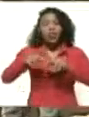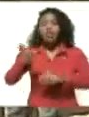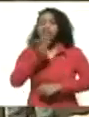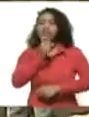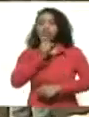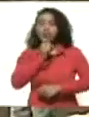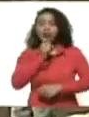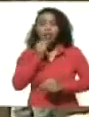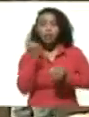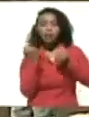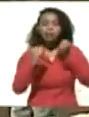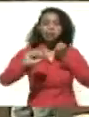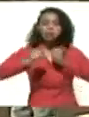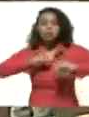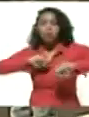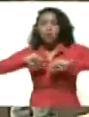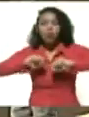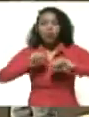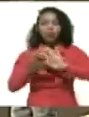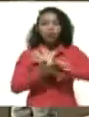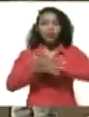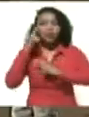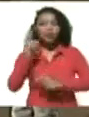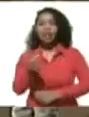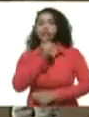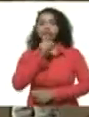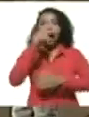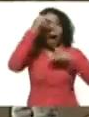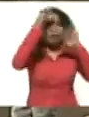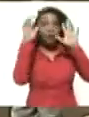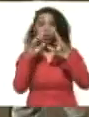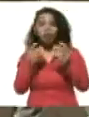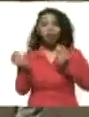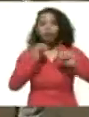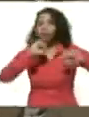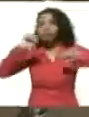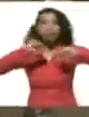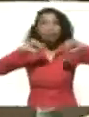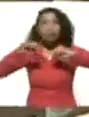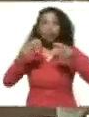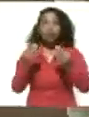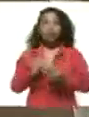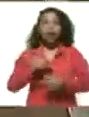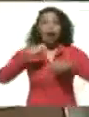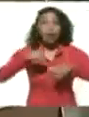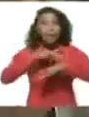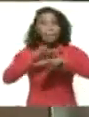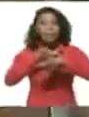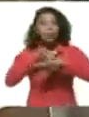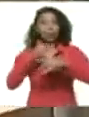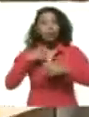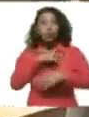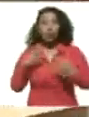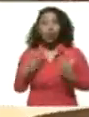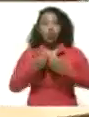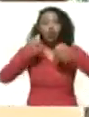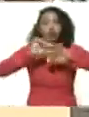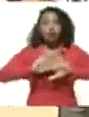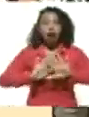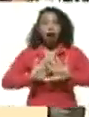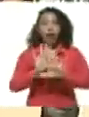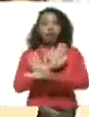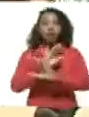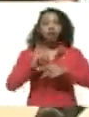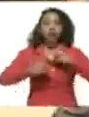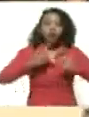motora difícil atención con hiperactividad y bueno aquí está el ministro y estamos aquí ya en el proceso los padres